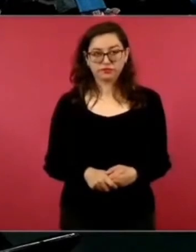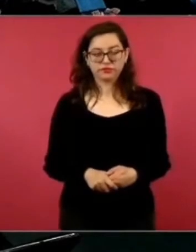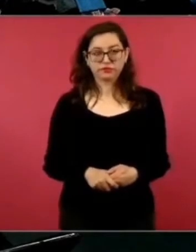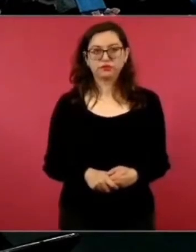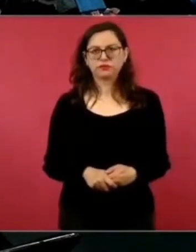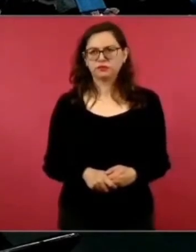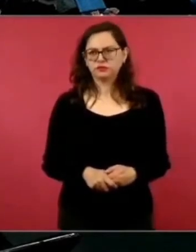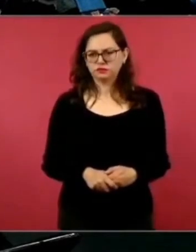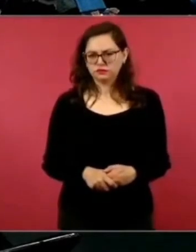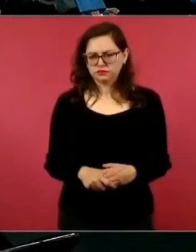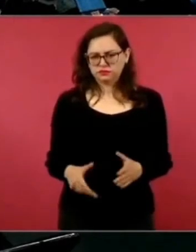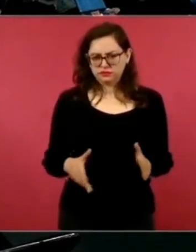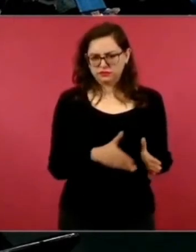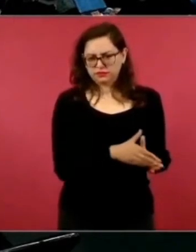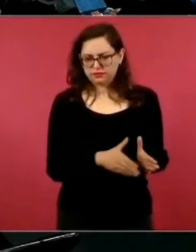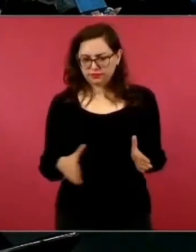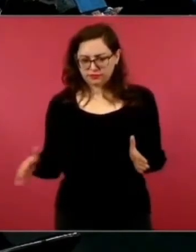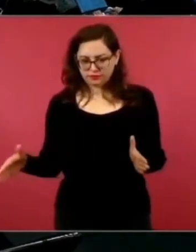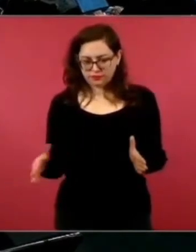desaparecieron